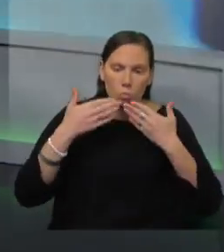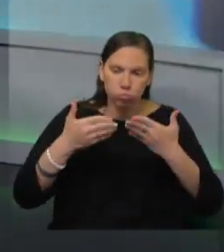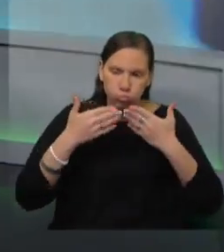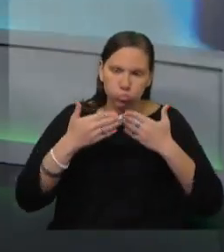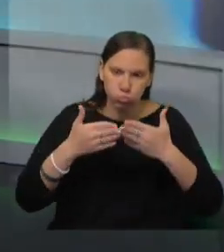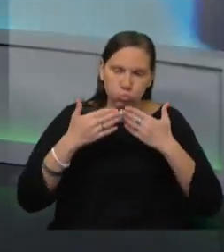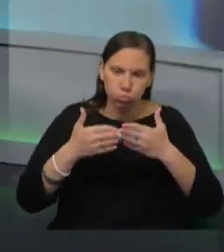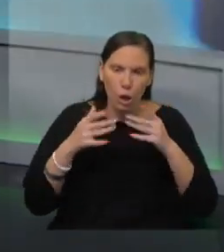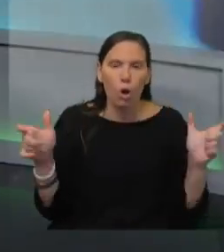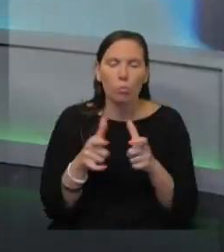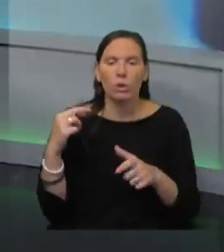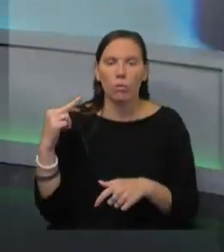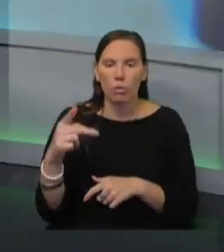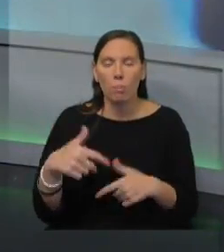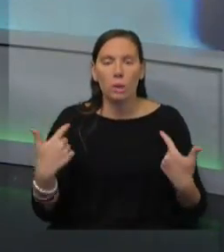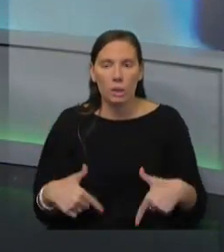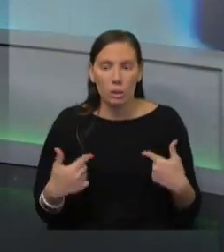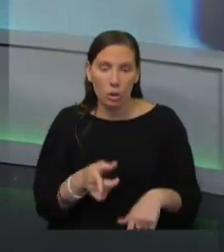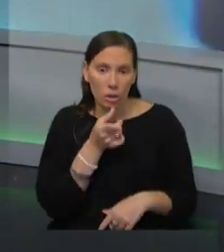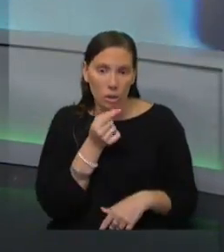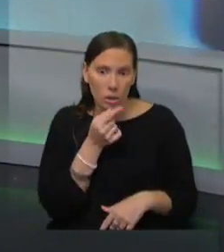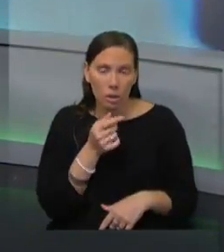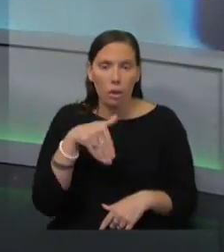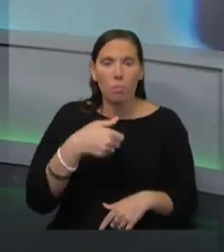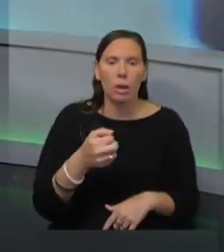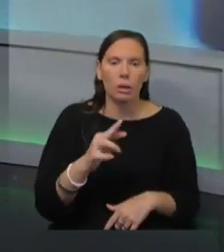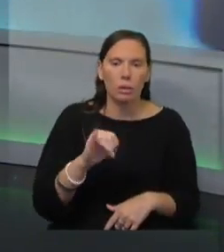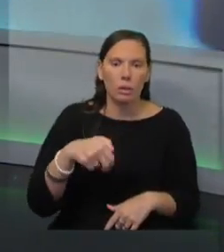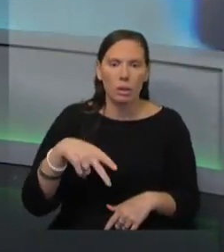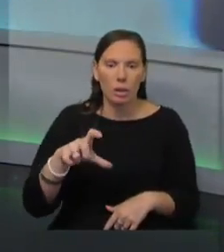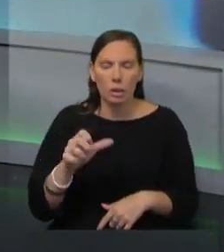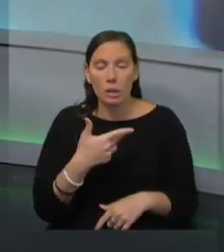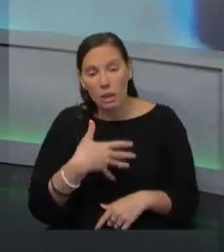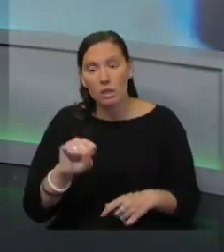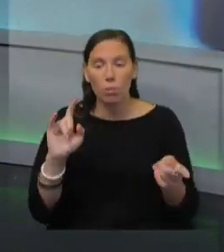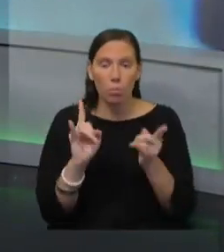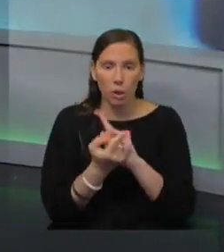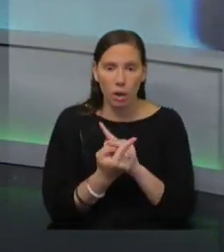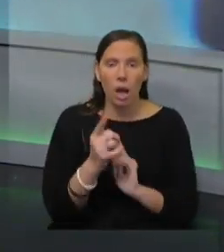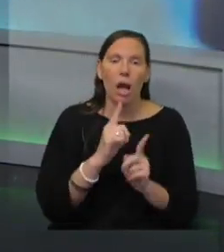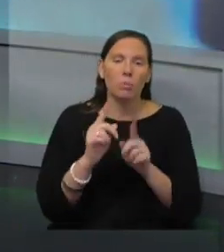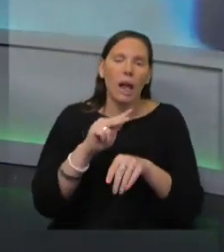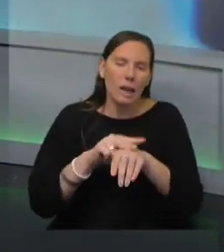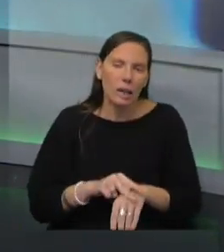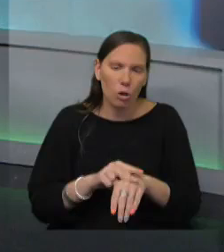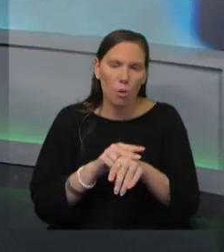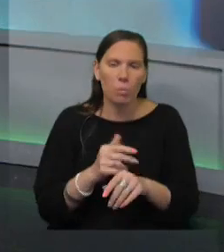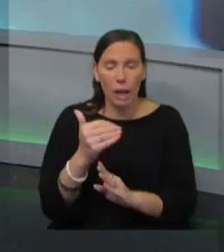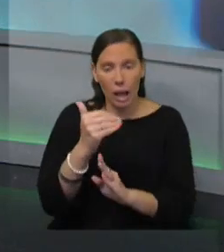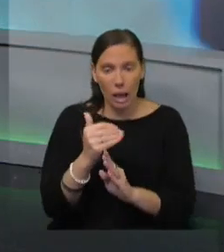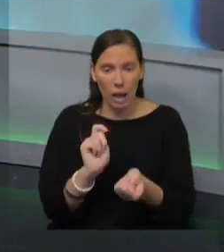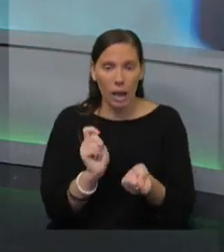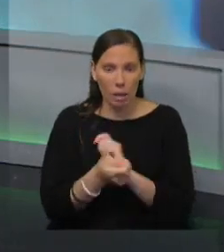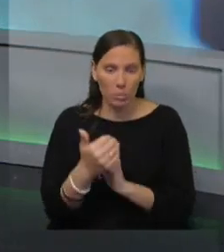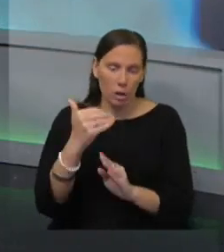régimen de comisión permanente el ministro del interior Nicolás martinelli se llevó del parlamento una serie de recomendaciones para mitigar las condiciones